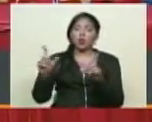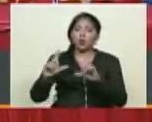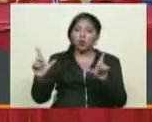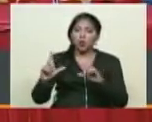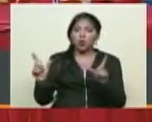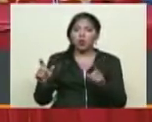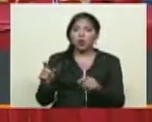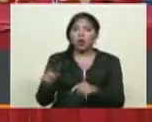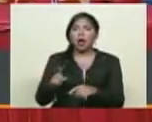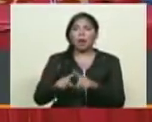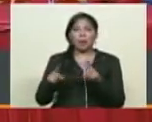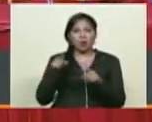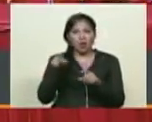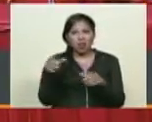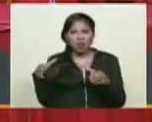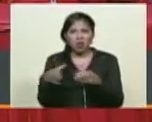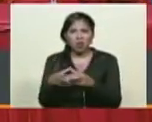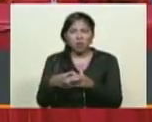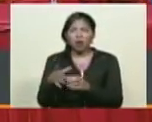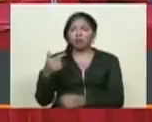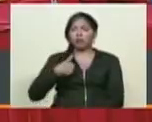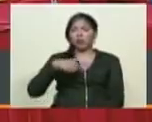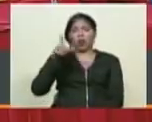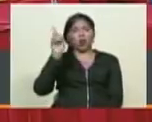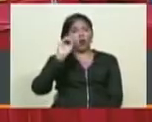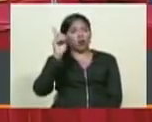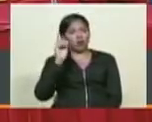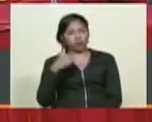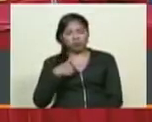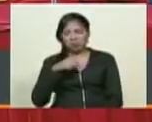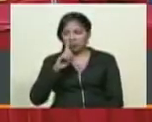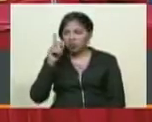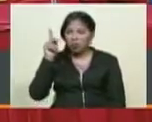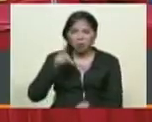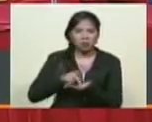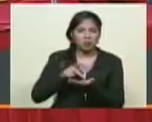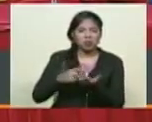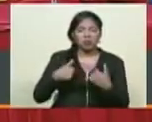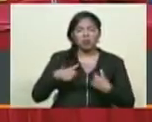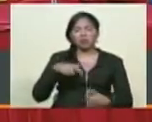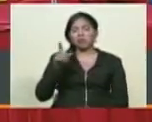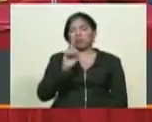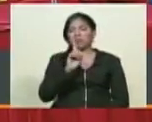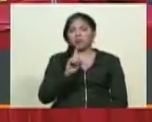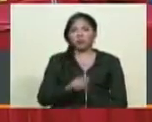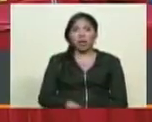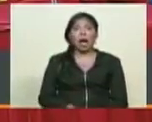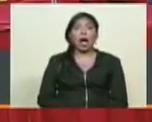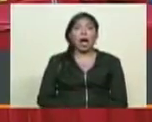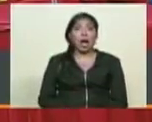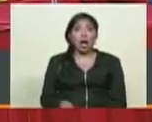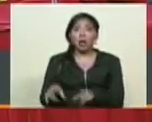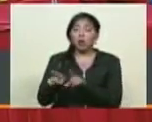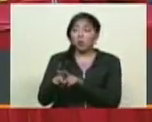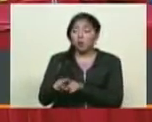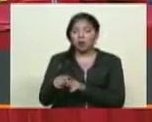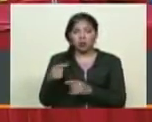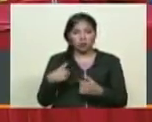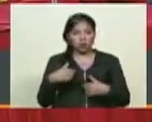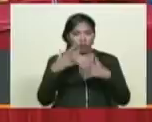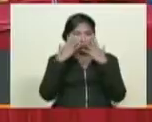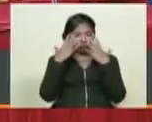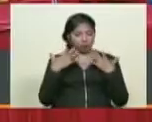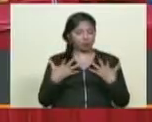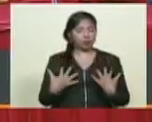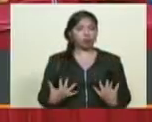participar, a pesar que yo de la derecha no voy a participar, aquí están participando todos ellos, disfrazados, vestidos con unos trajes que